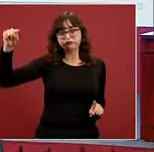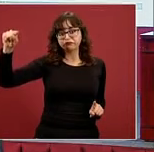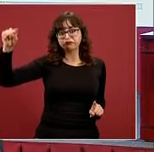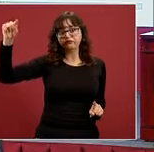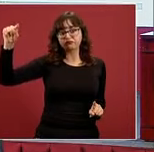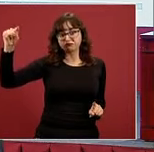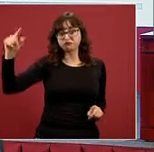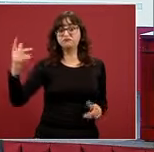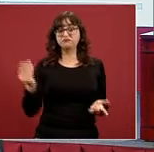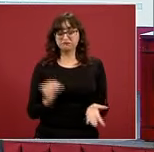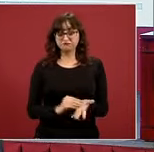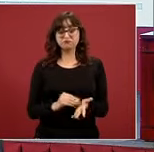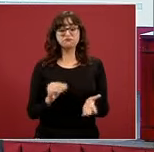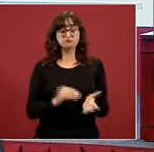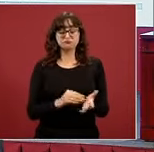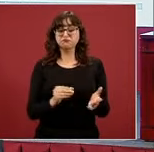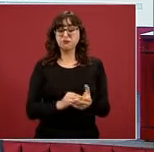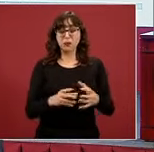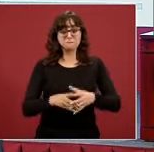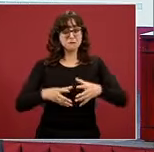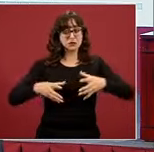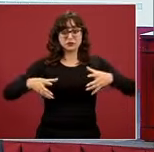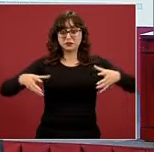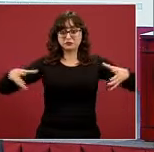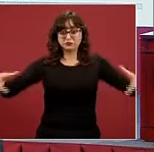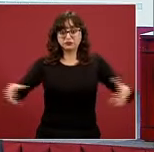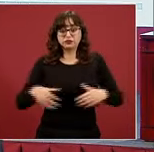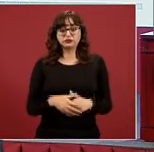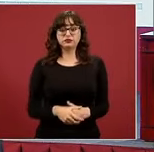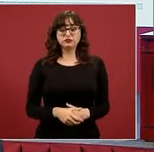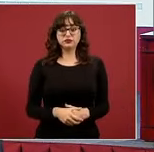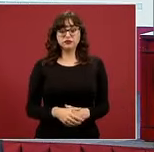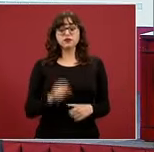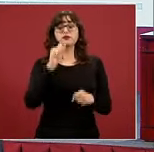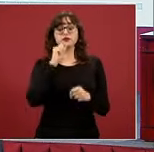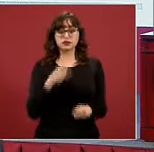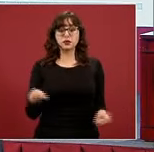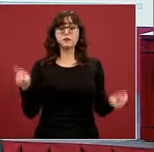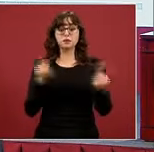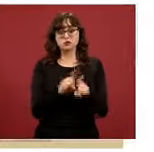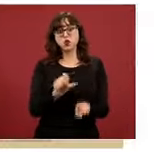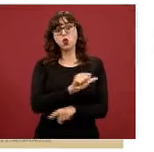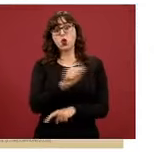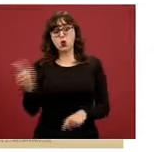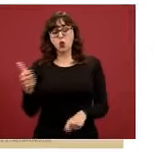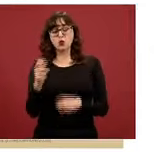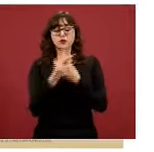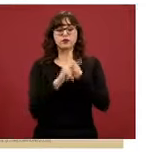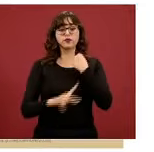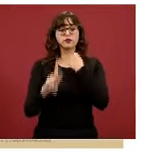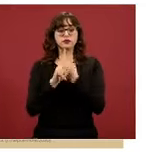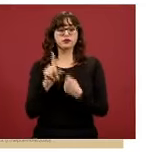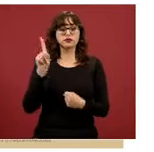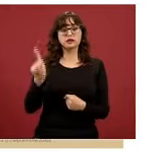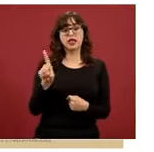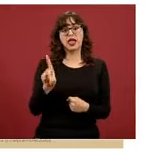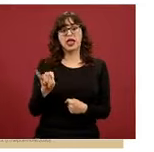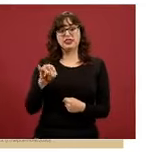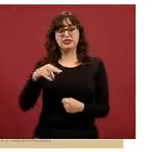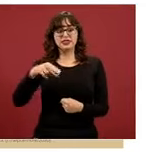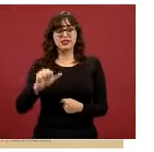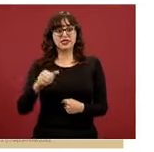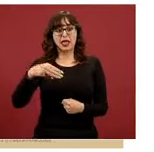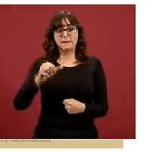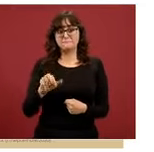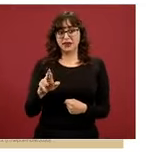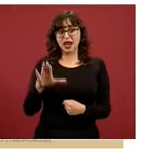en este momento está en ascenso. Igual que en el siguiente país, que es muy demostrativo, que es Dinamarca, donde vemos un